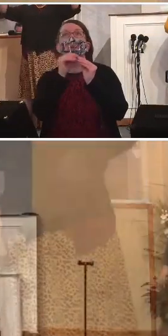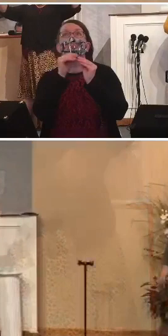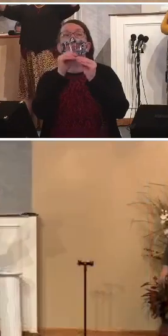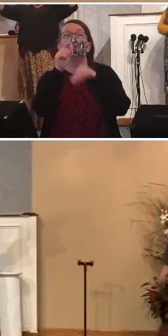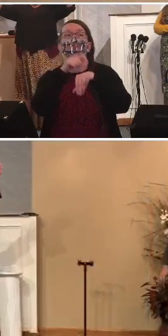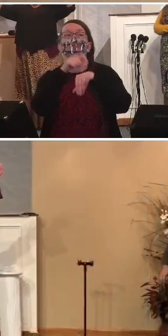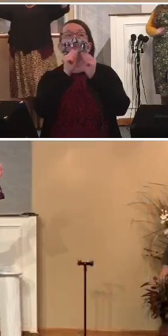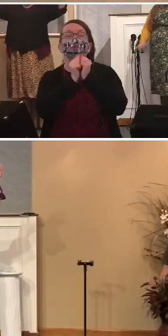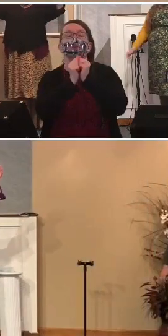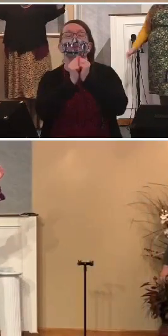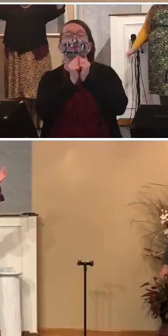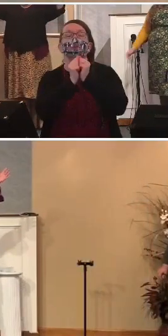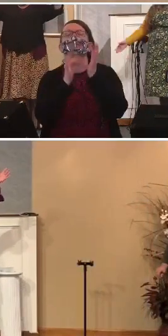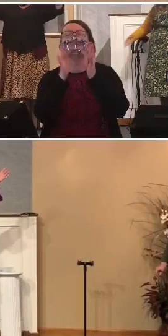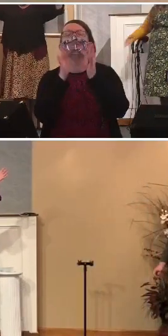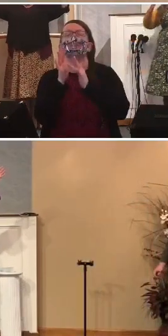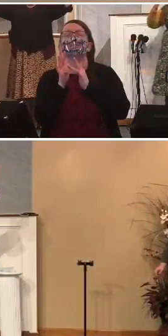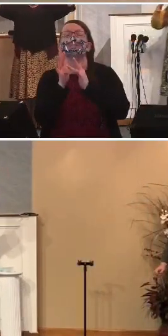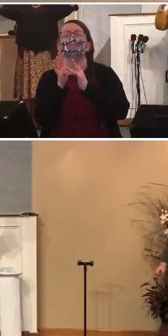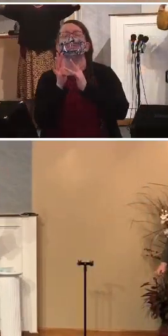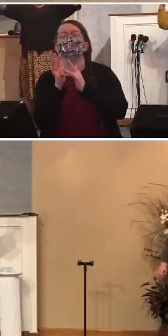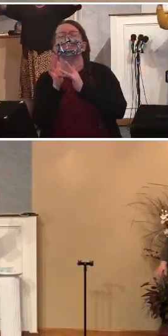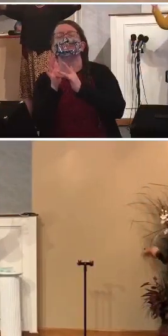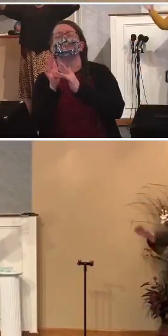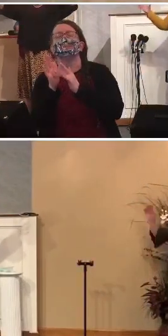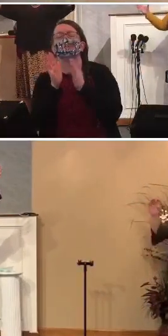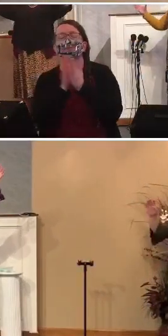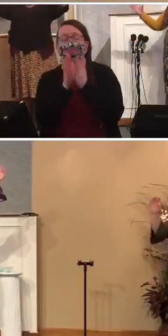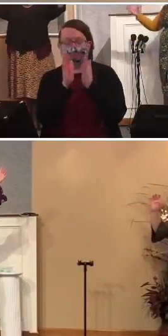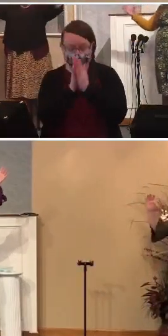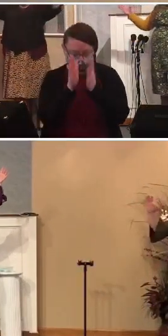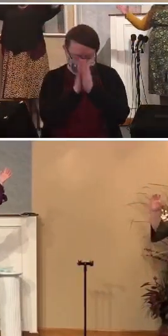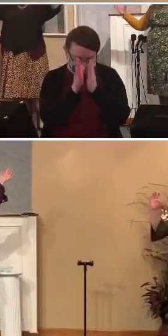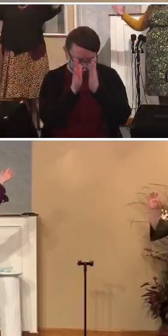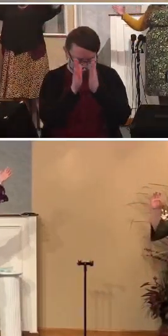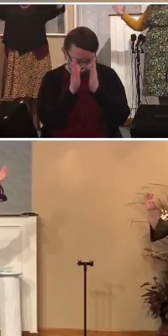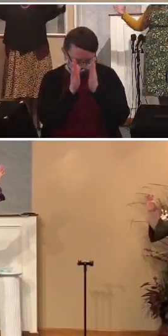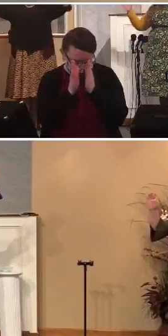Jesús. En el nombre de Jesús.